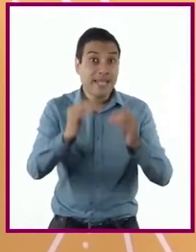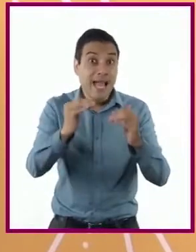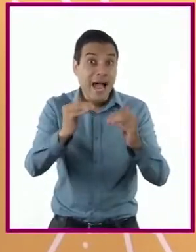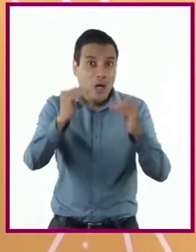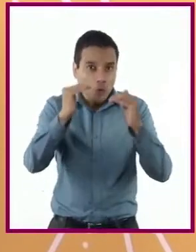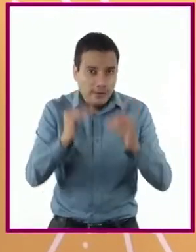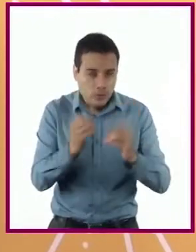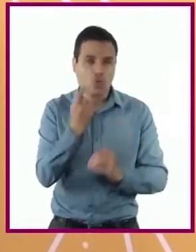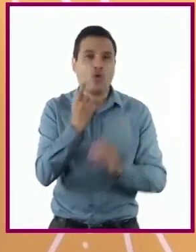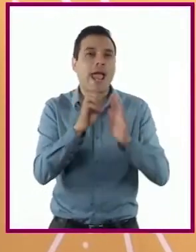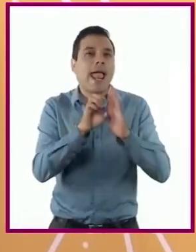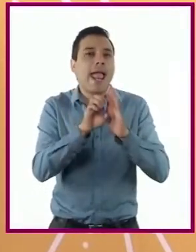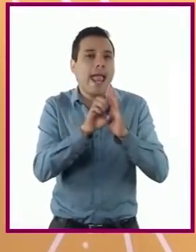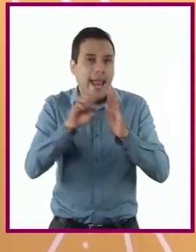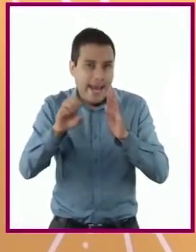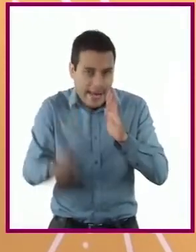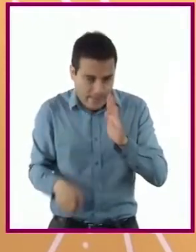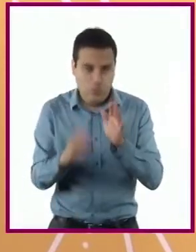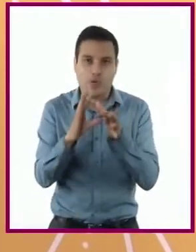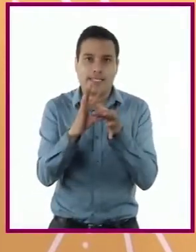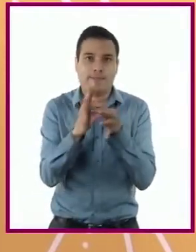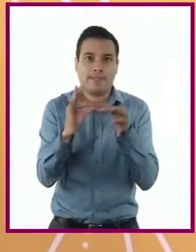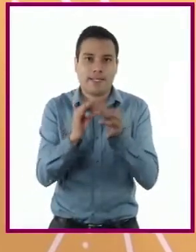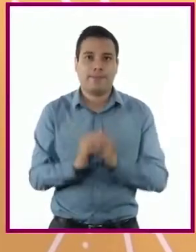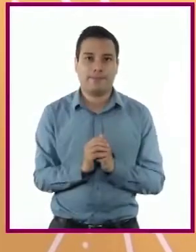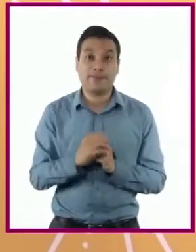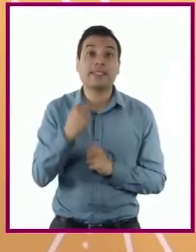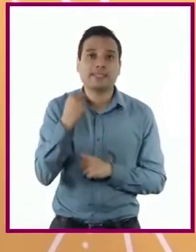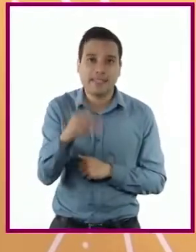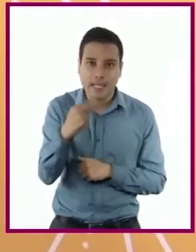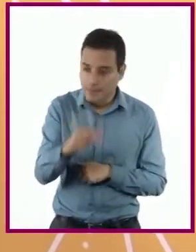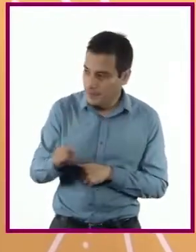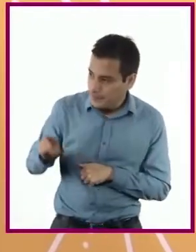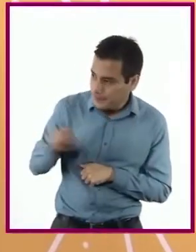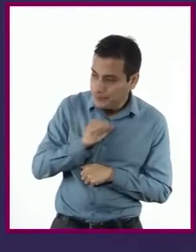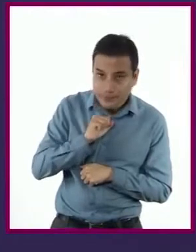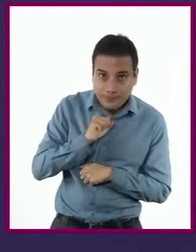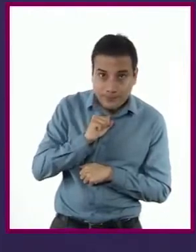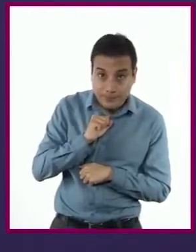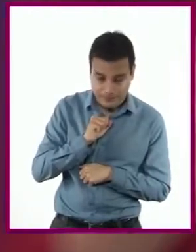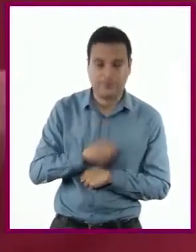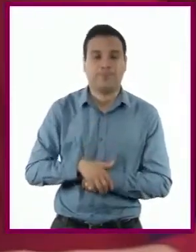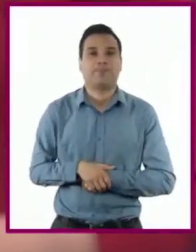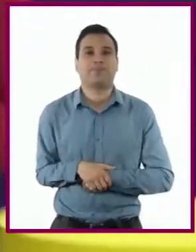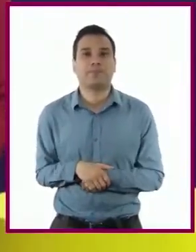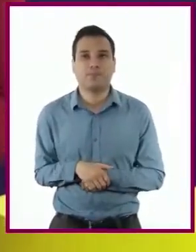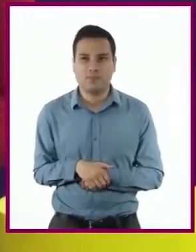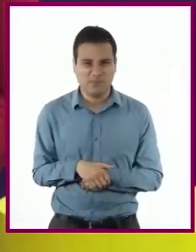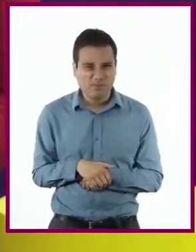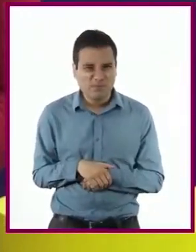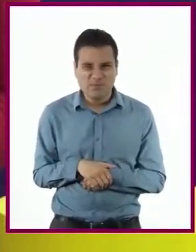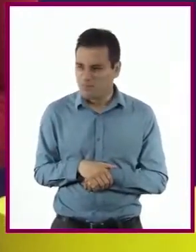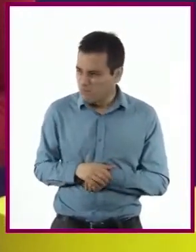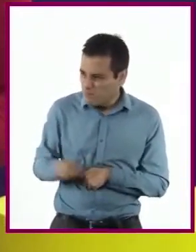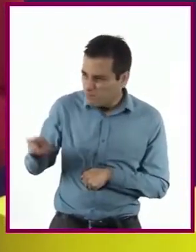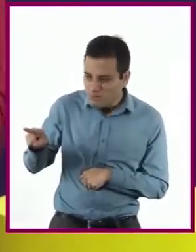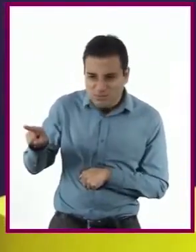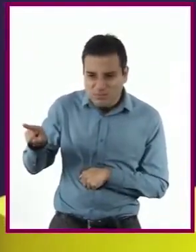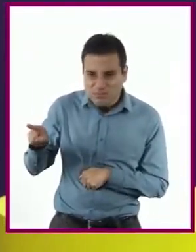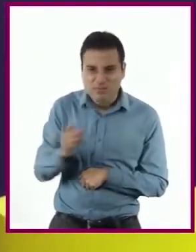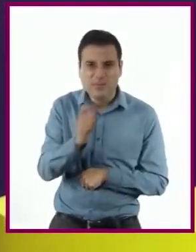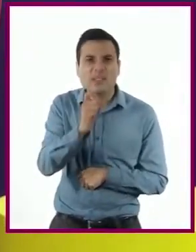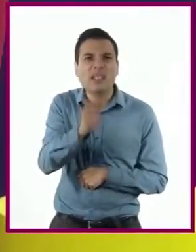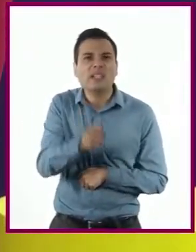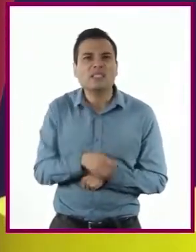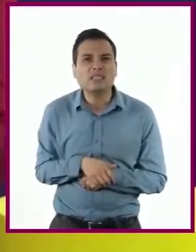un ejemplo de cifrado con un algoritmo llamado cifrado César. ¿Cifrado César?